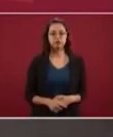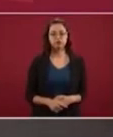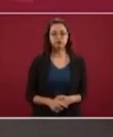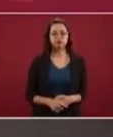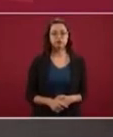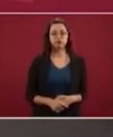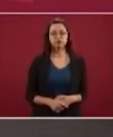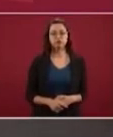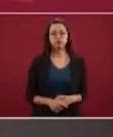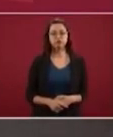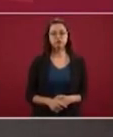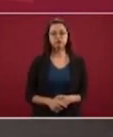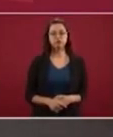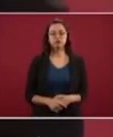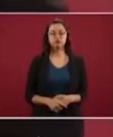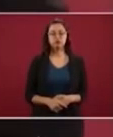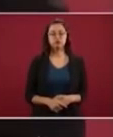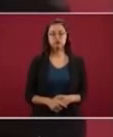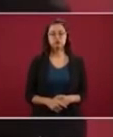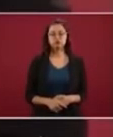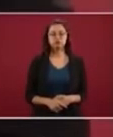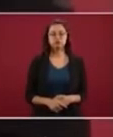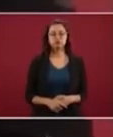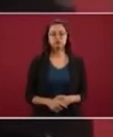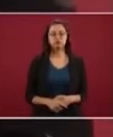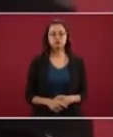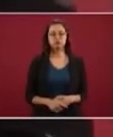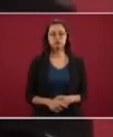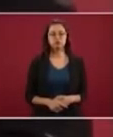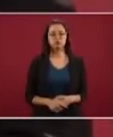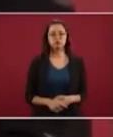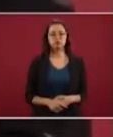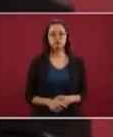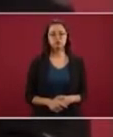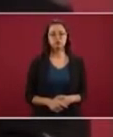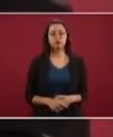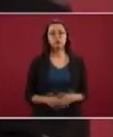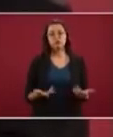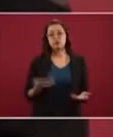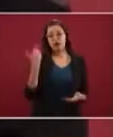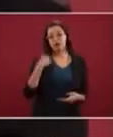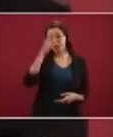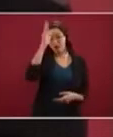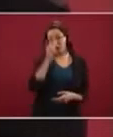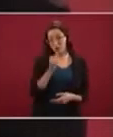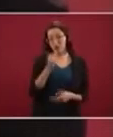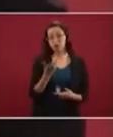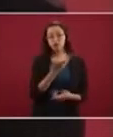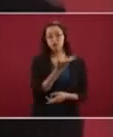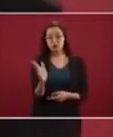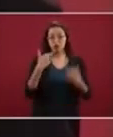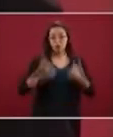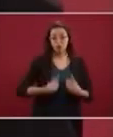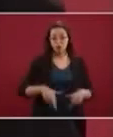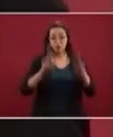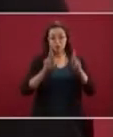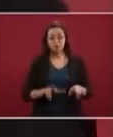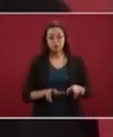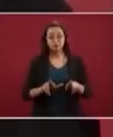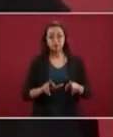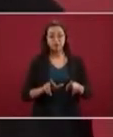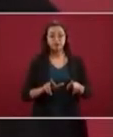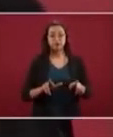gran mayoría de empresas, pues no es lo más recomendable tener dinero invertido en bancos de manera que no sean